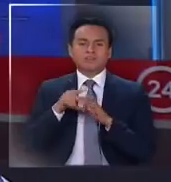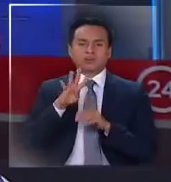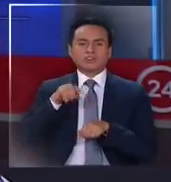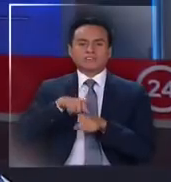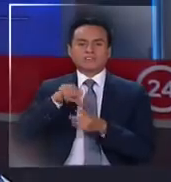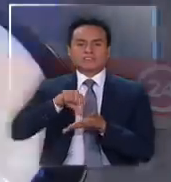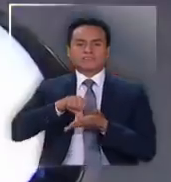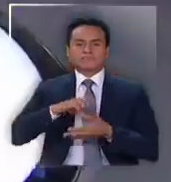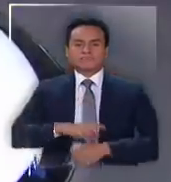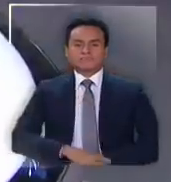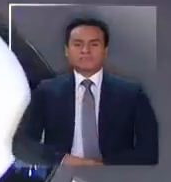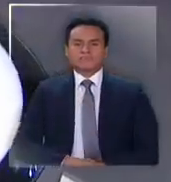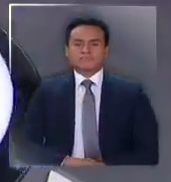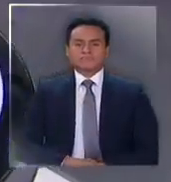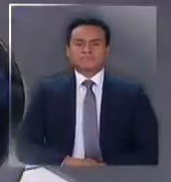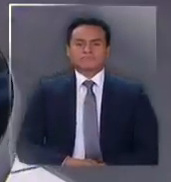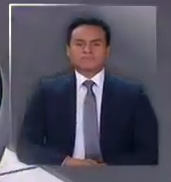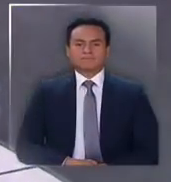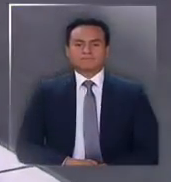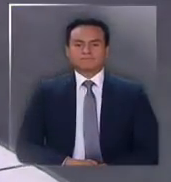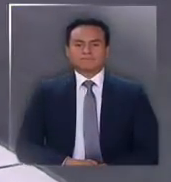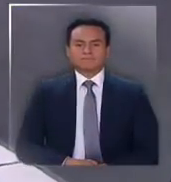central.